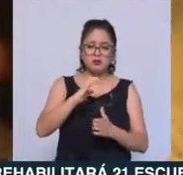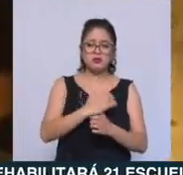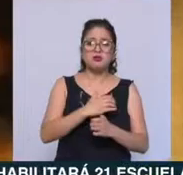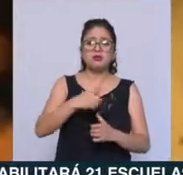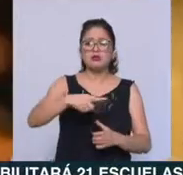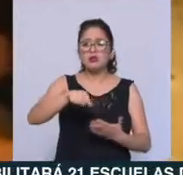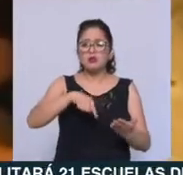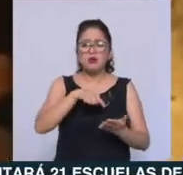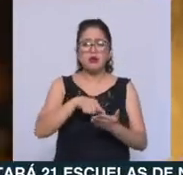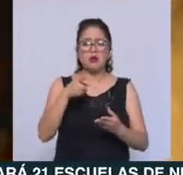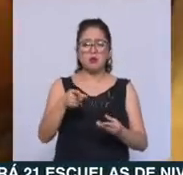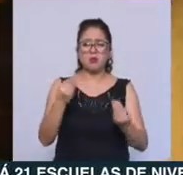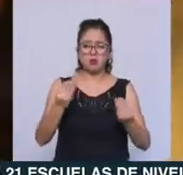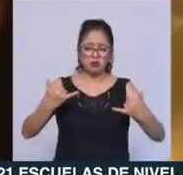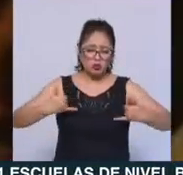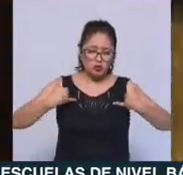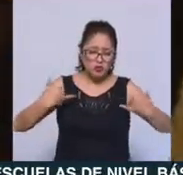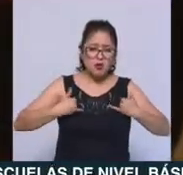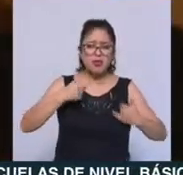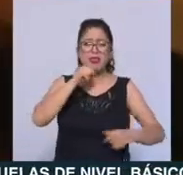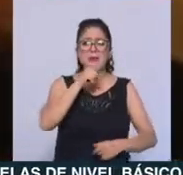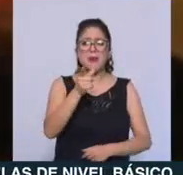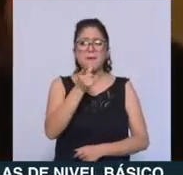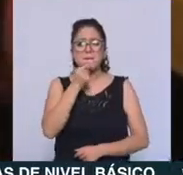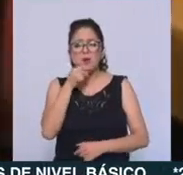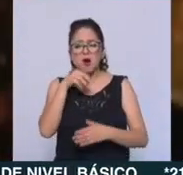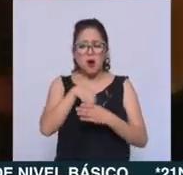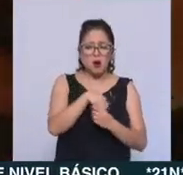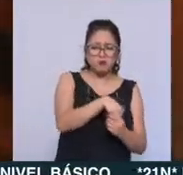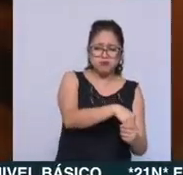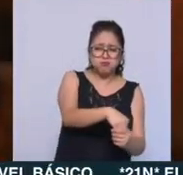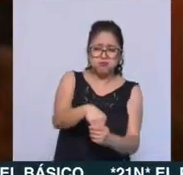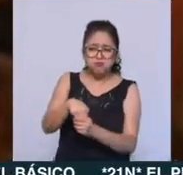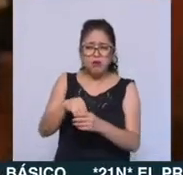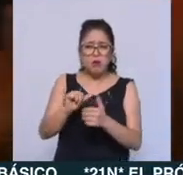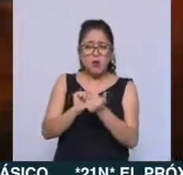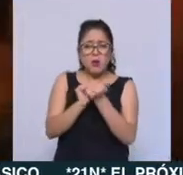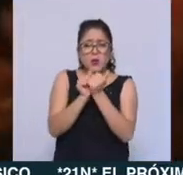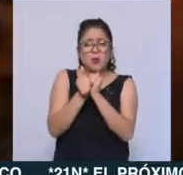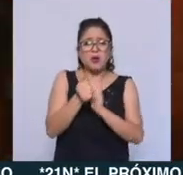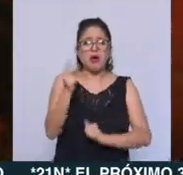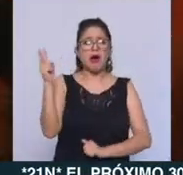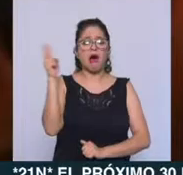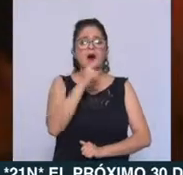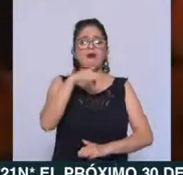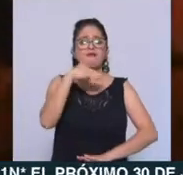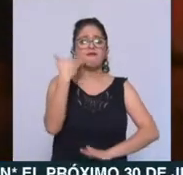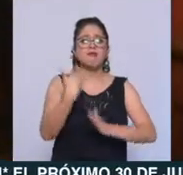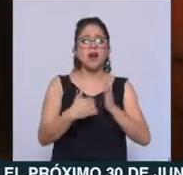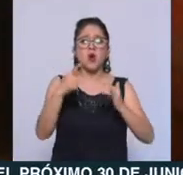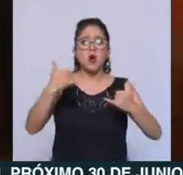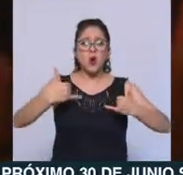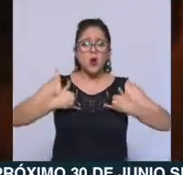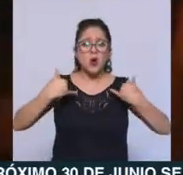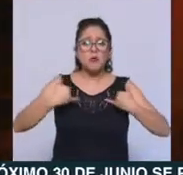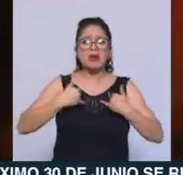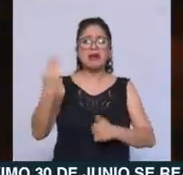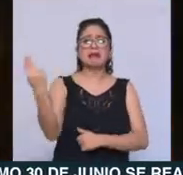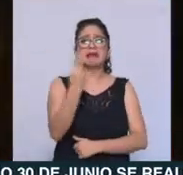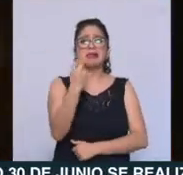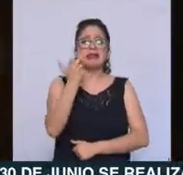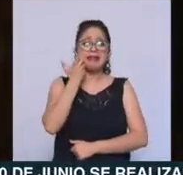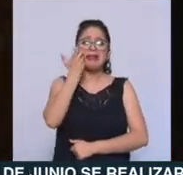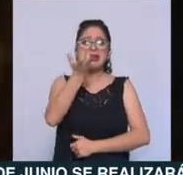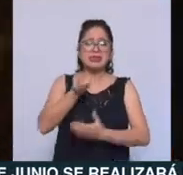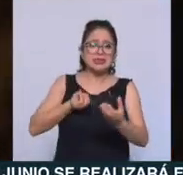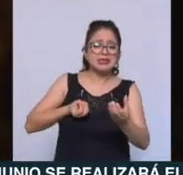por la cantidad de jóvenes y policías presentes, provocando que el aire escaseara y los jóvenes buscaran de manera urgente salir